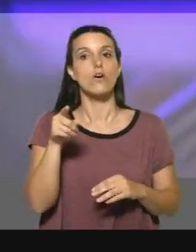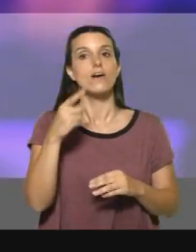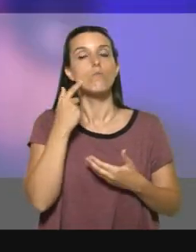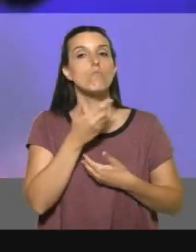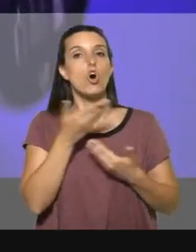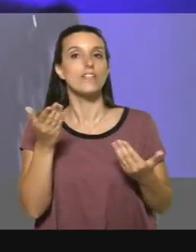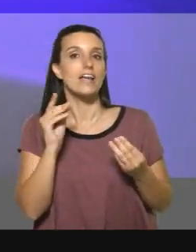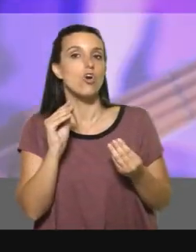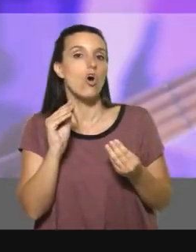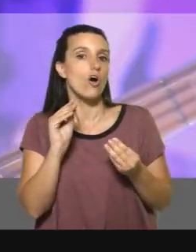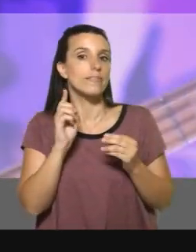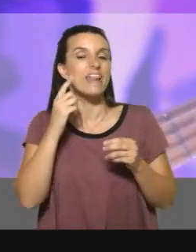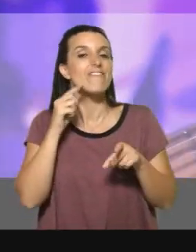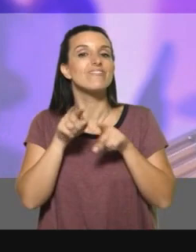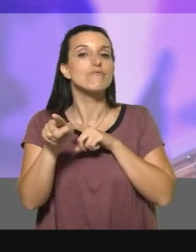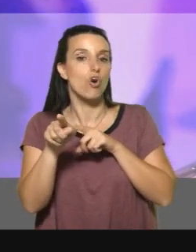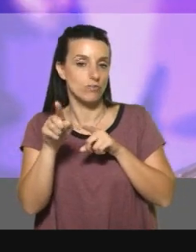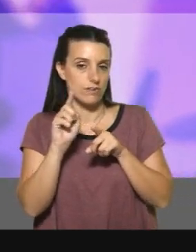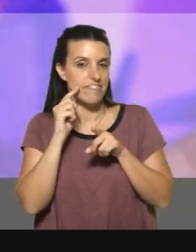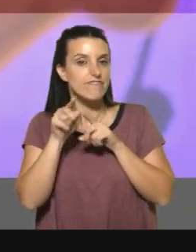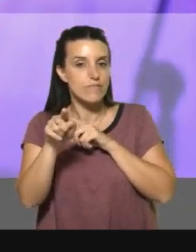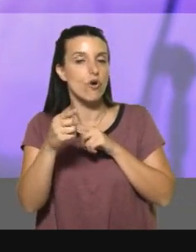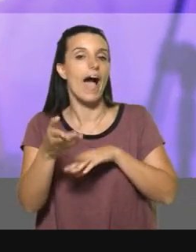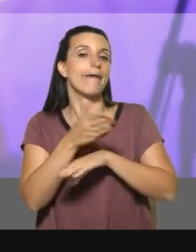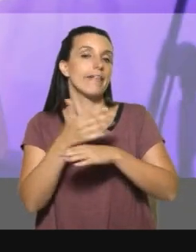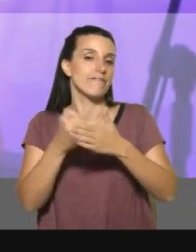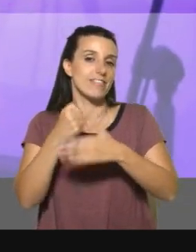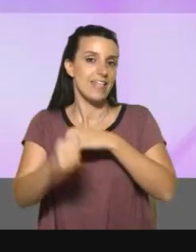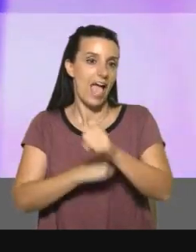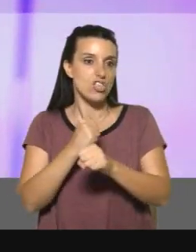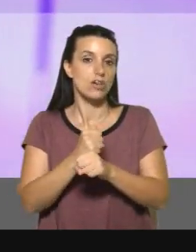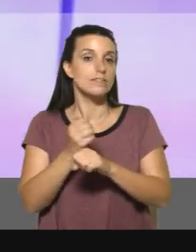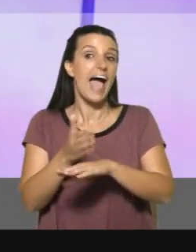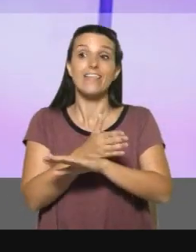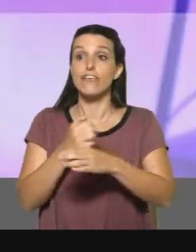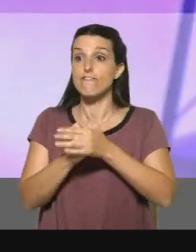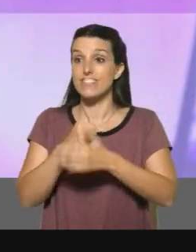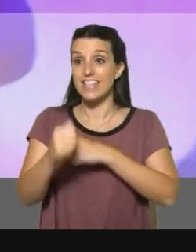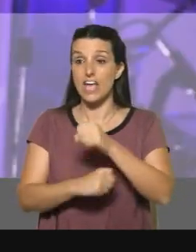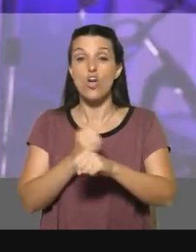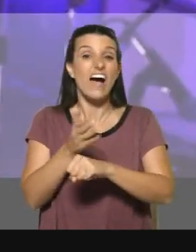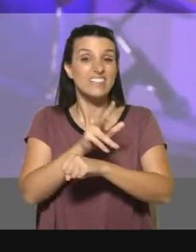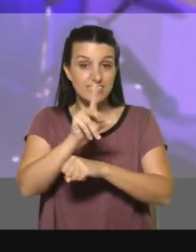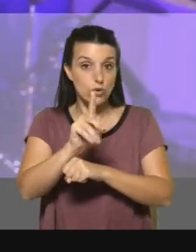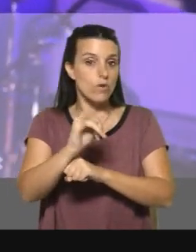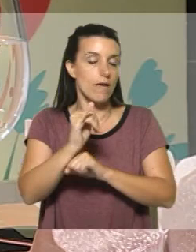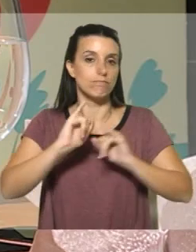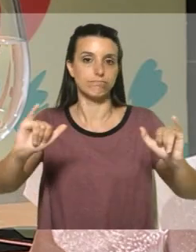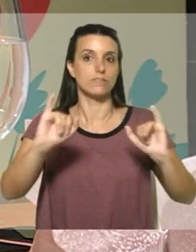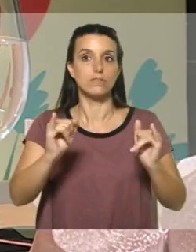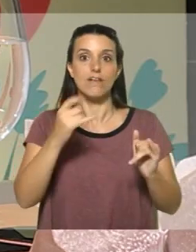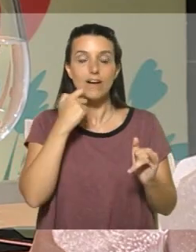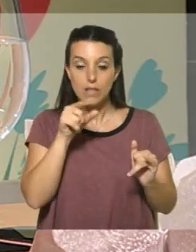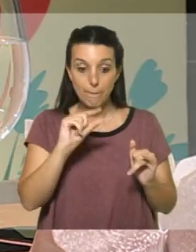eso se va a transformar en un EP en vivo también. Ah, mirá. Que la idea es sacarlo antes de fin de año, entonces ¿este año? Ya lanzar. Sí. Ah, muy bien. Así que queda poco para que termine el año, pero